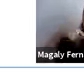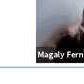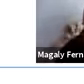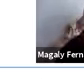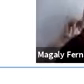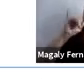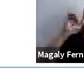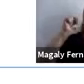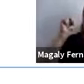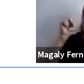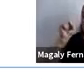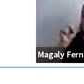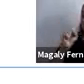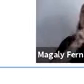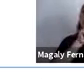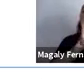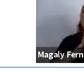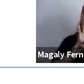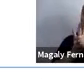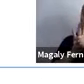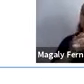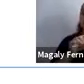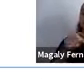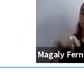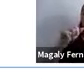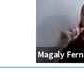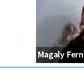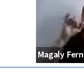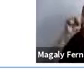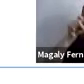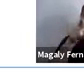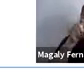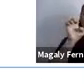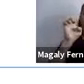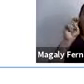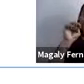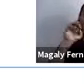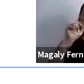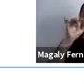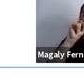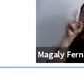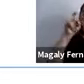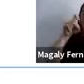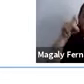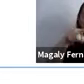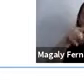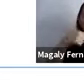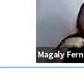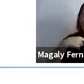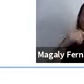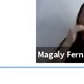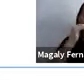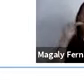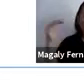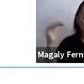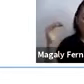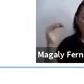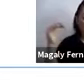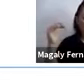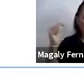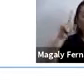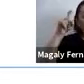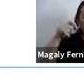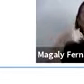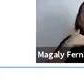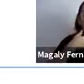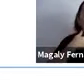de ello, los compromisos de París, y estas son las emisiones que necesitaríamos el nivel de emisiones que necesitaríamos tener